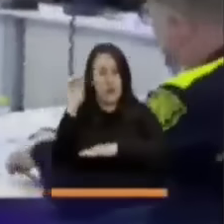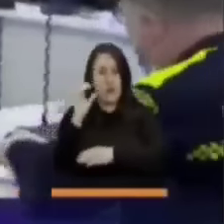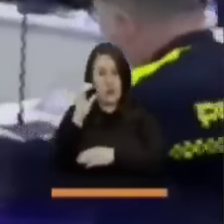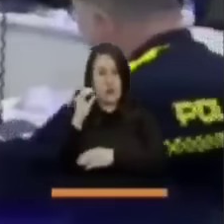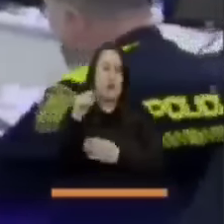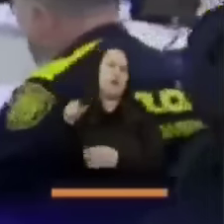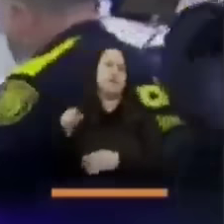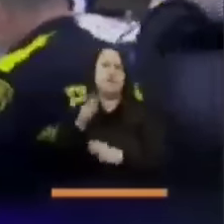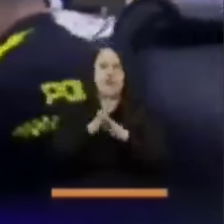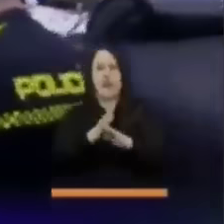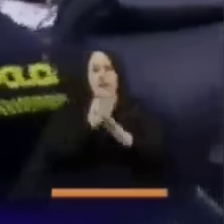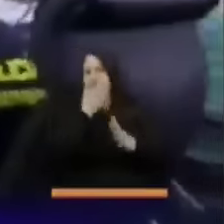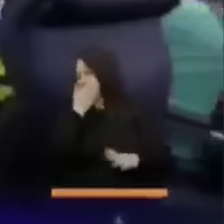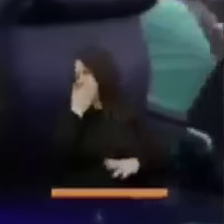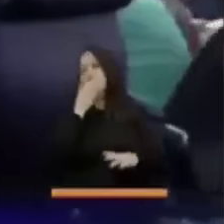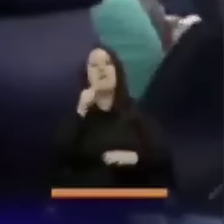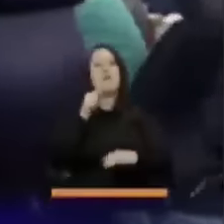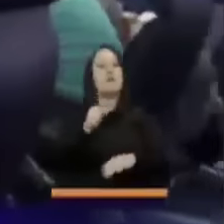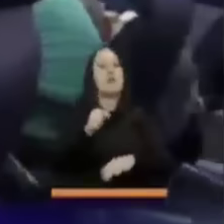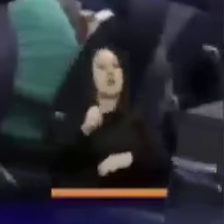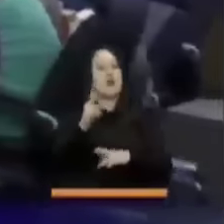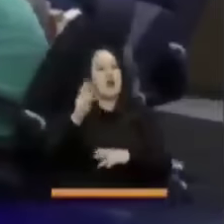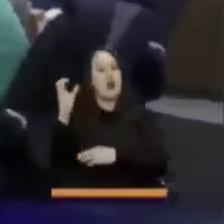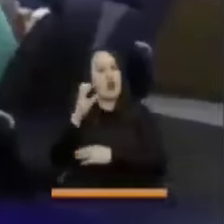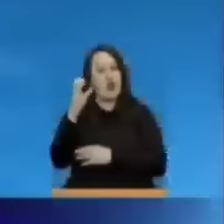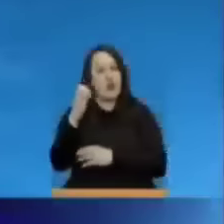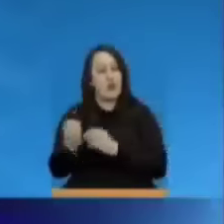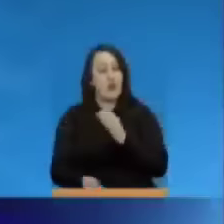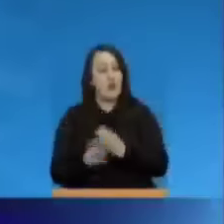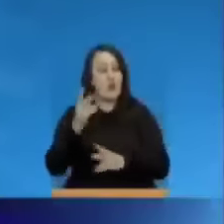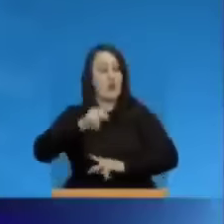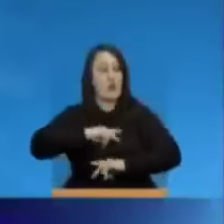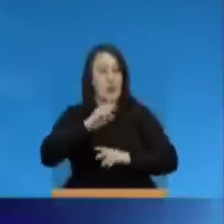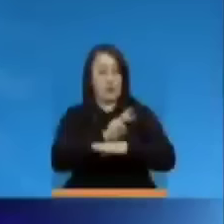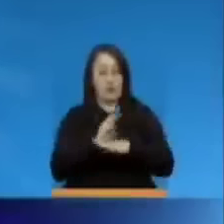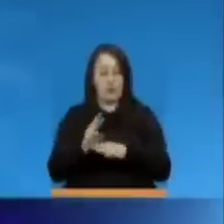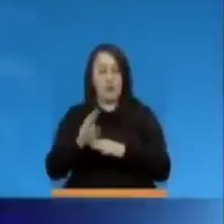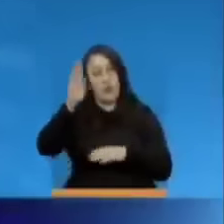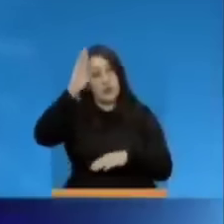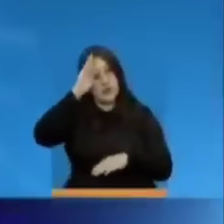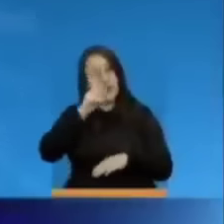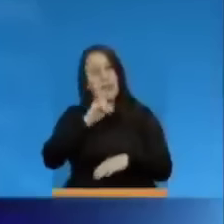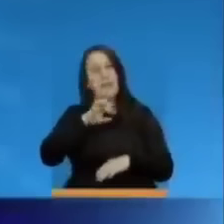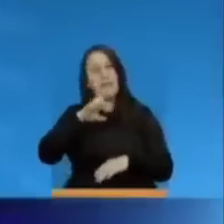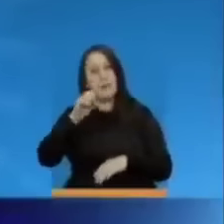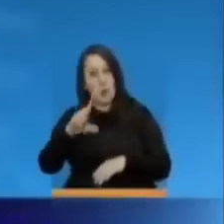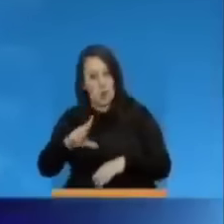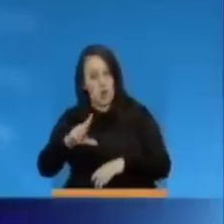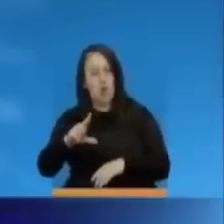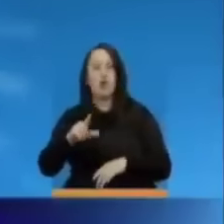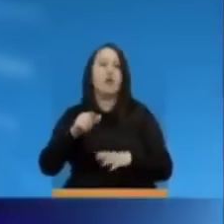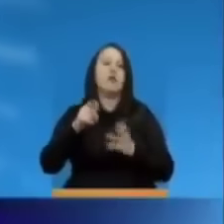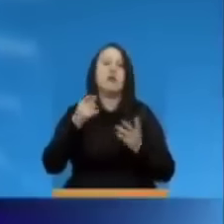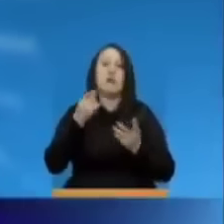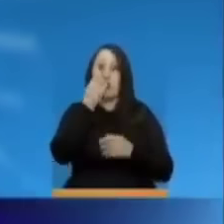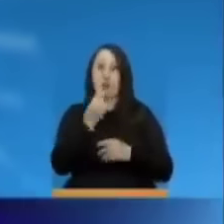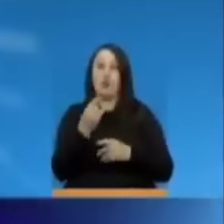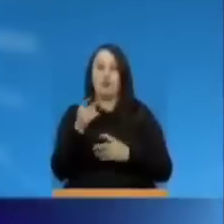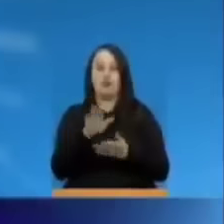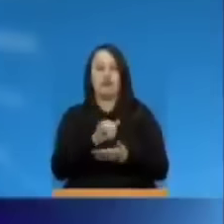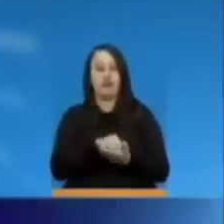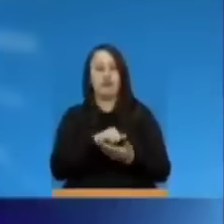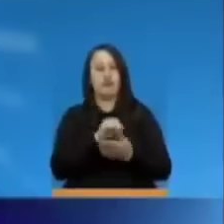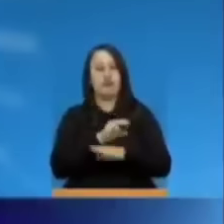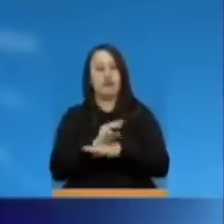Diace, Antisecuestro Colombia, nuevo propietario de la plataforma ya vendida, Policía Nacional Dipol Operaciones, nuevo departamento interesado en la operación